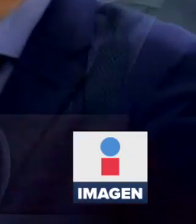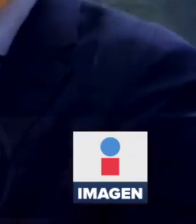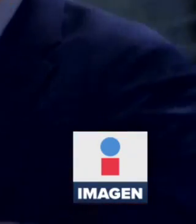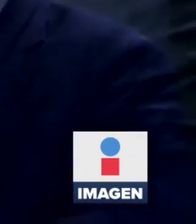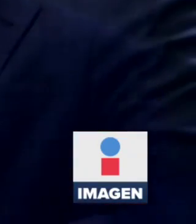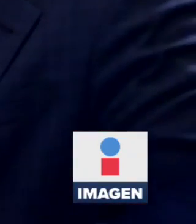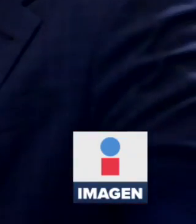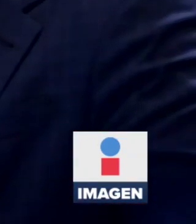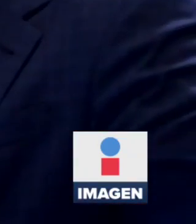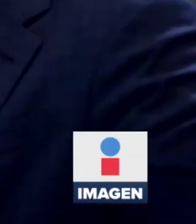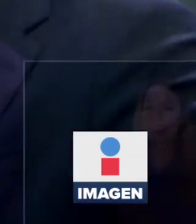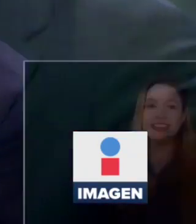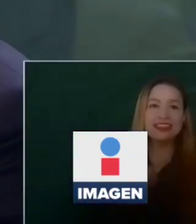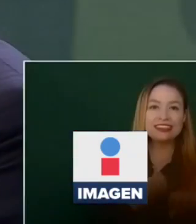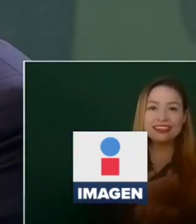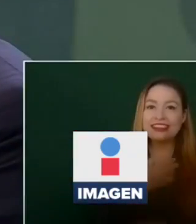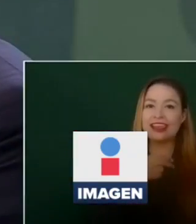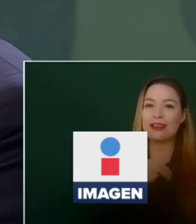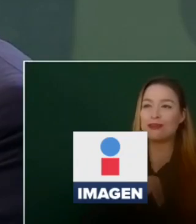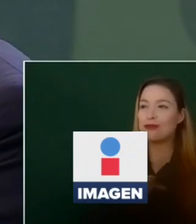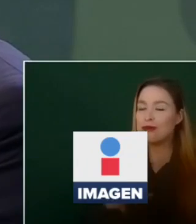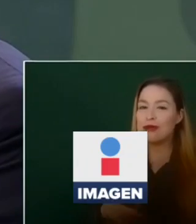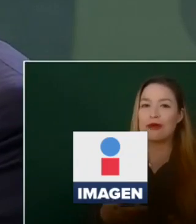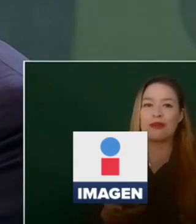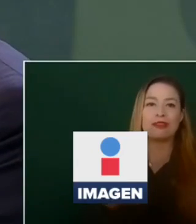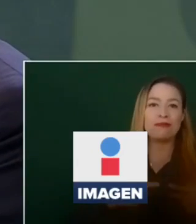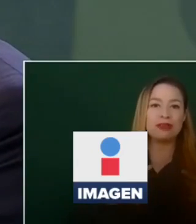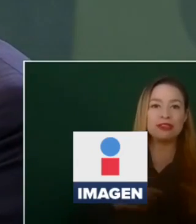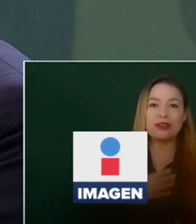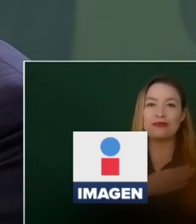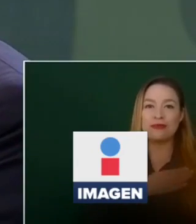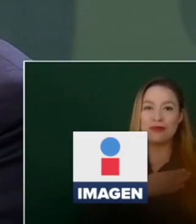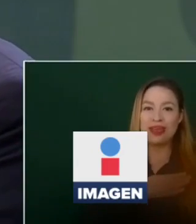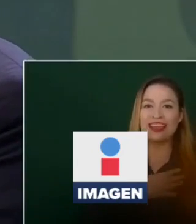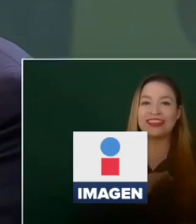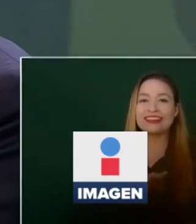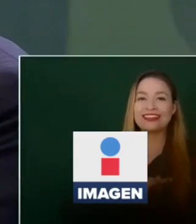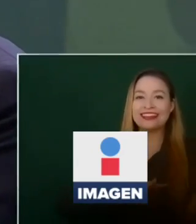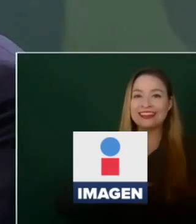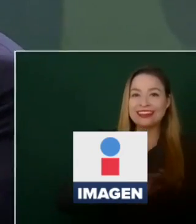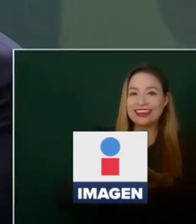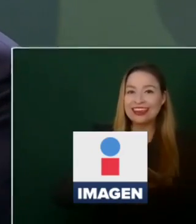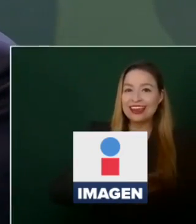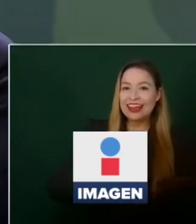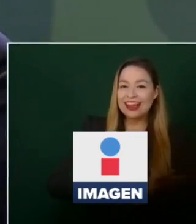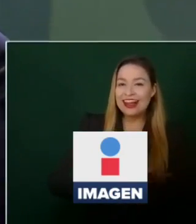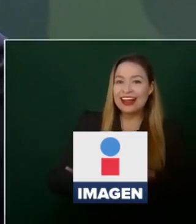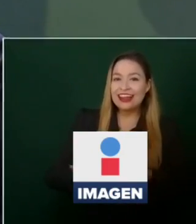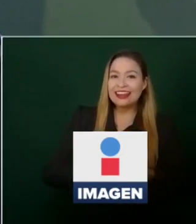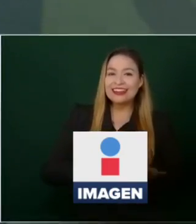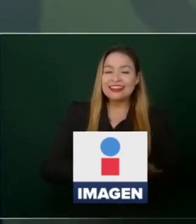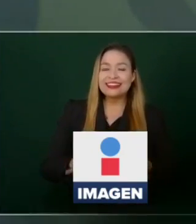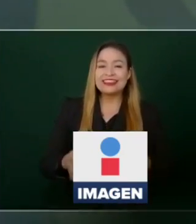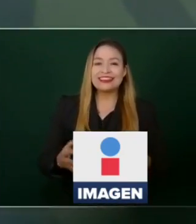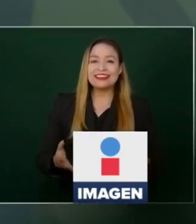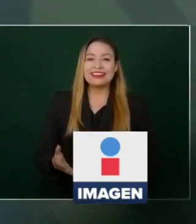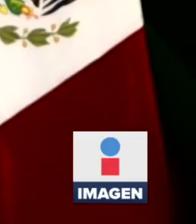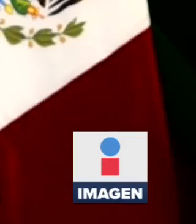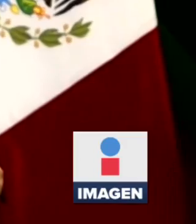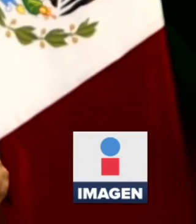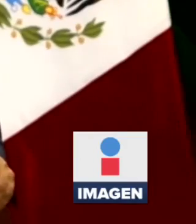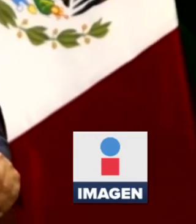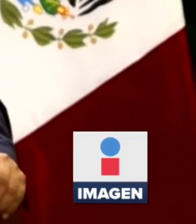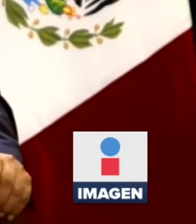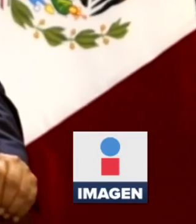aseguró que eran un ataque a la dignidad y al honor esta mañana dos minutos Después de haberlo calificado como un buen